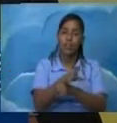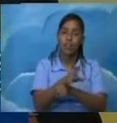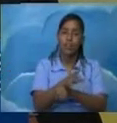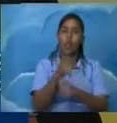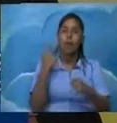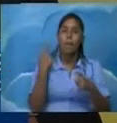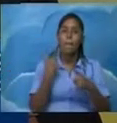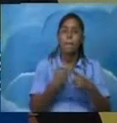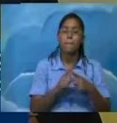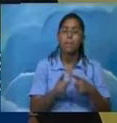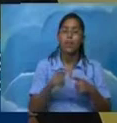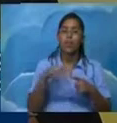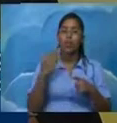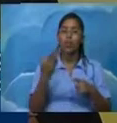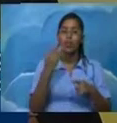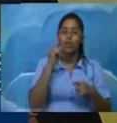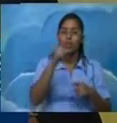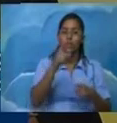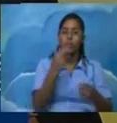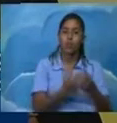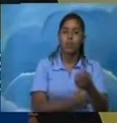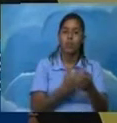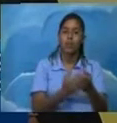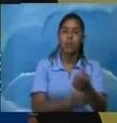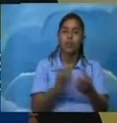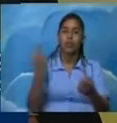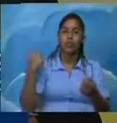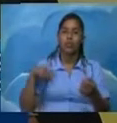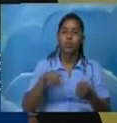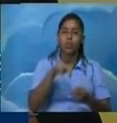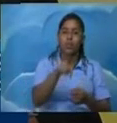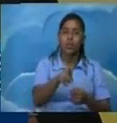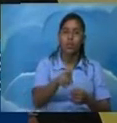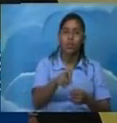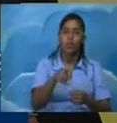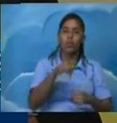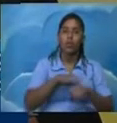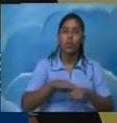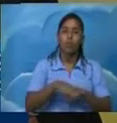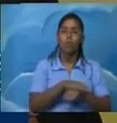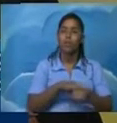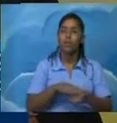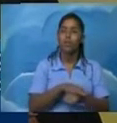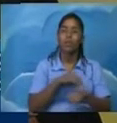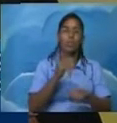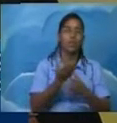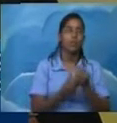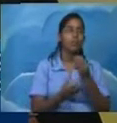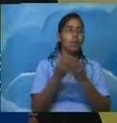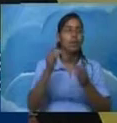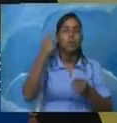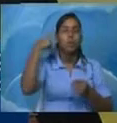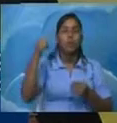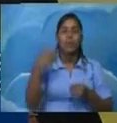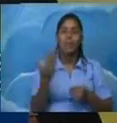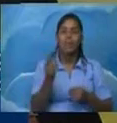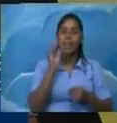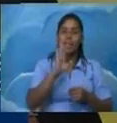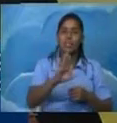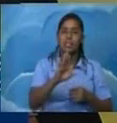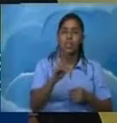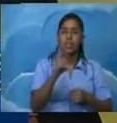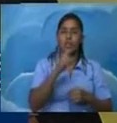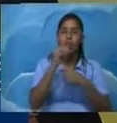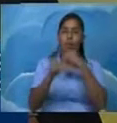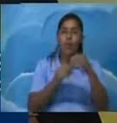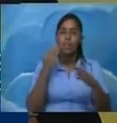pero lo que tu hermano tuviere tuyo, lo perdonará tu mano, para que así no haya en